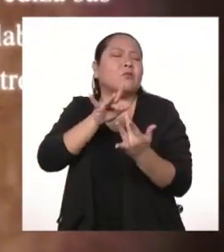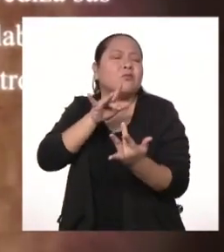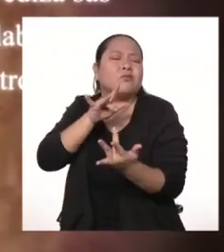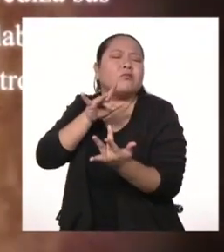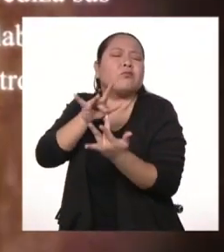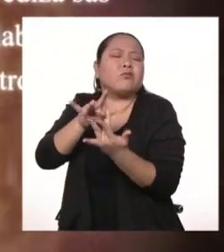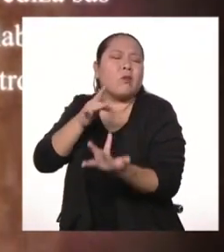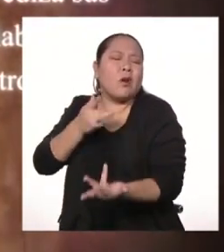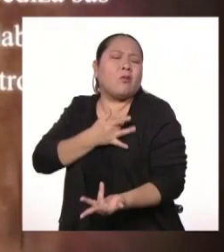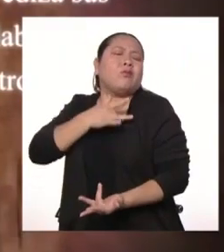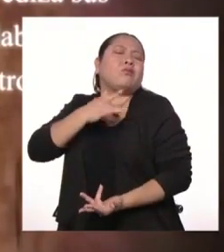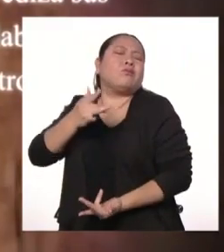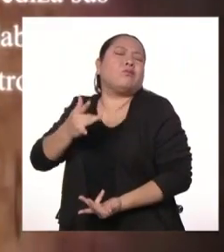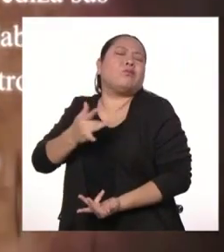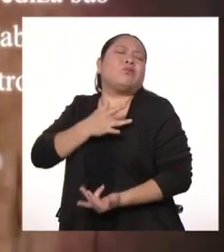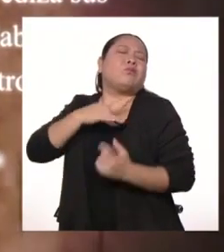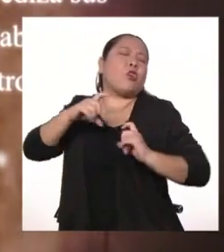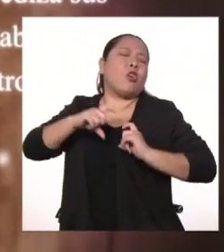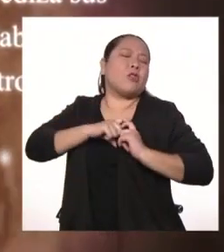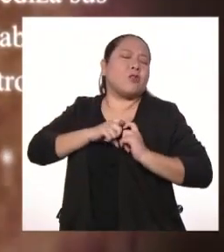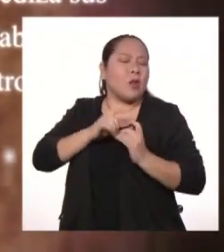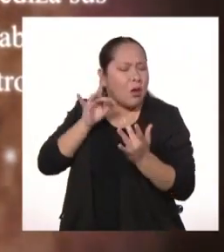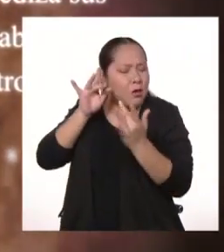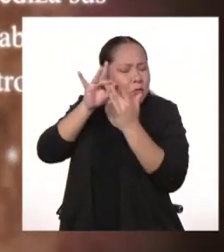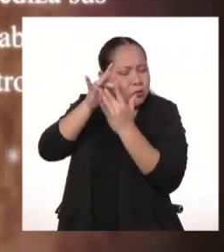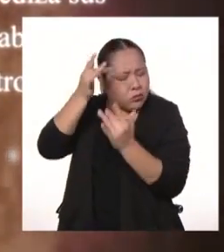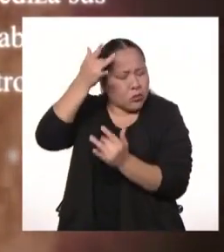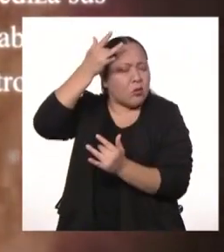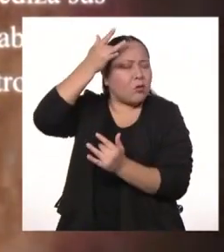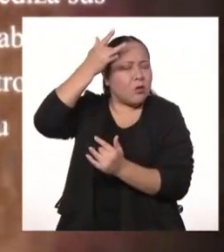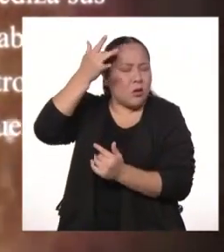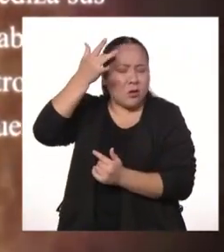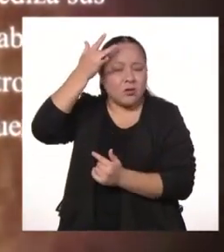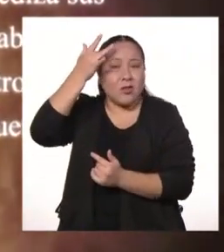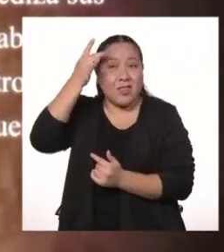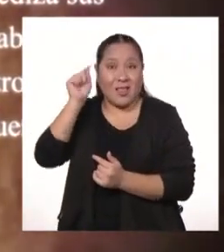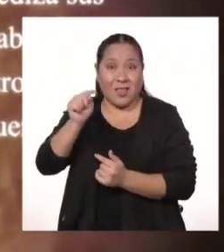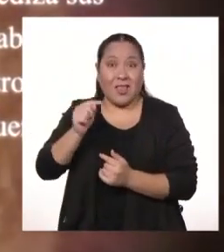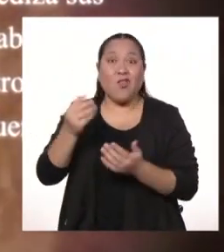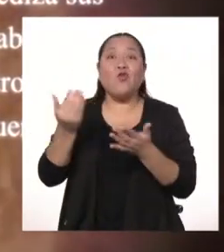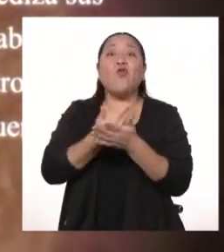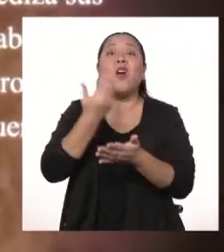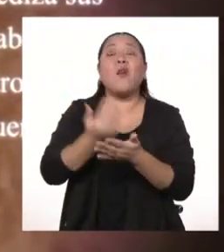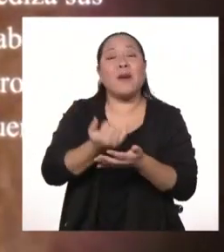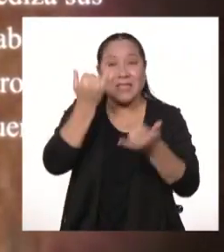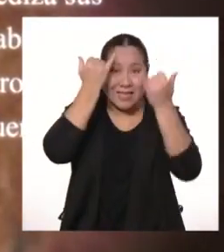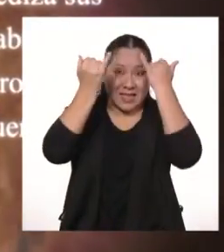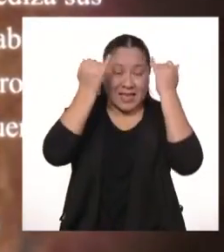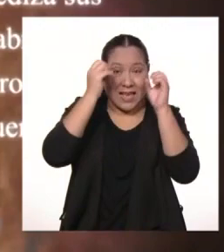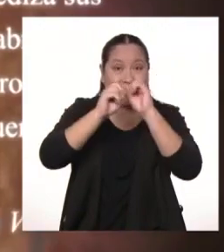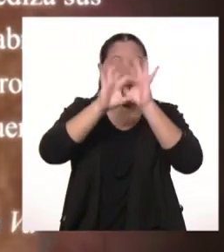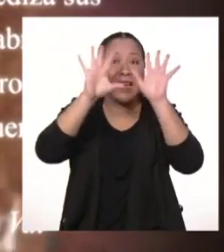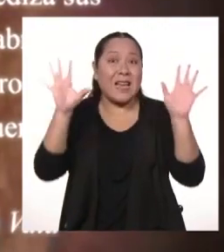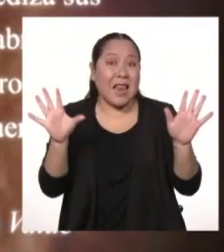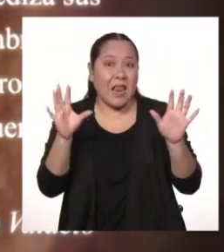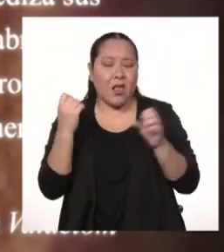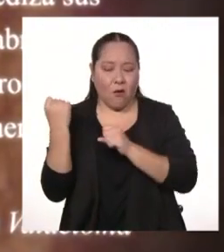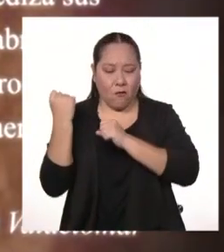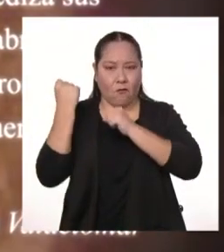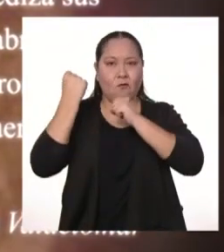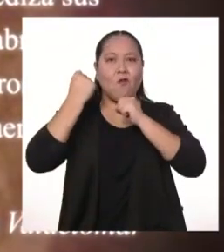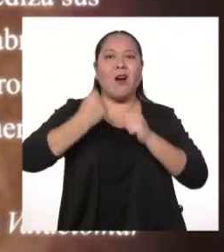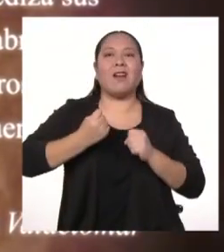juveniles corazones y vuestros cerebros, aptos para la idea nueva, clara, concisa y fuerte.